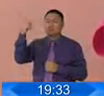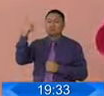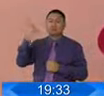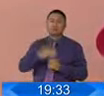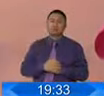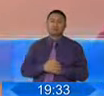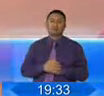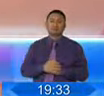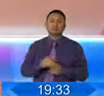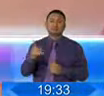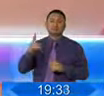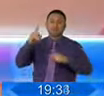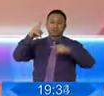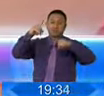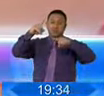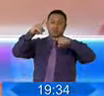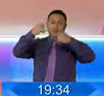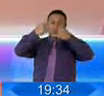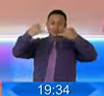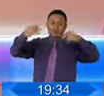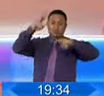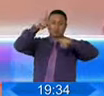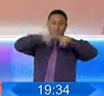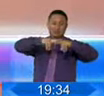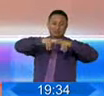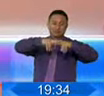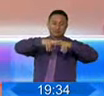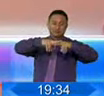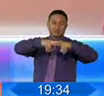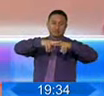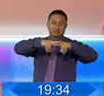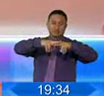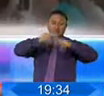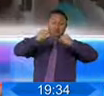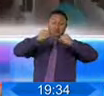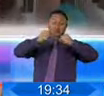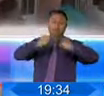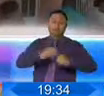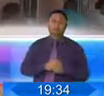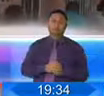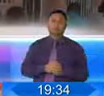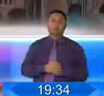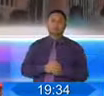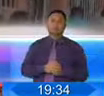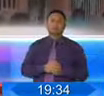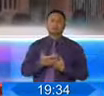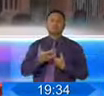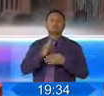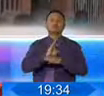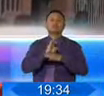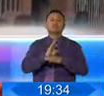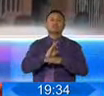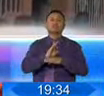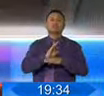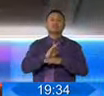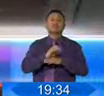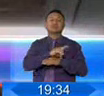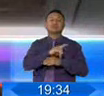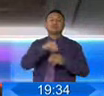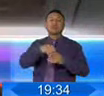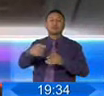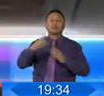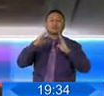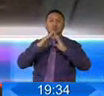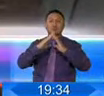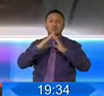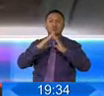estaba la varilla ahí, y parece ser que se tocó el cable de alta tensión. Según testigos, la estructura formada en el exterior de una vivienda